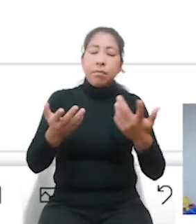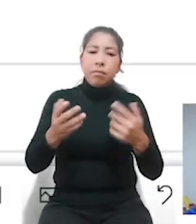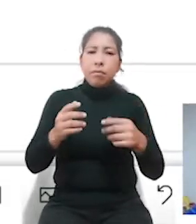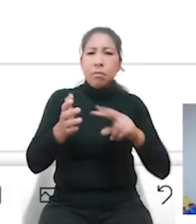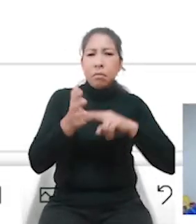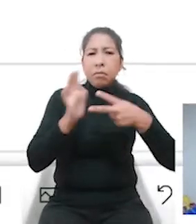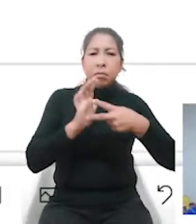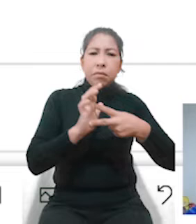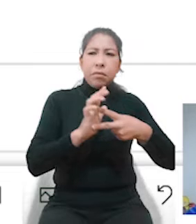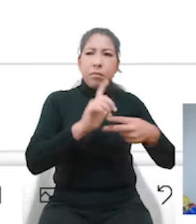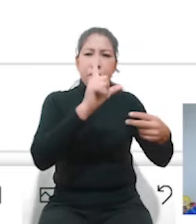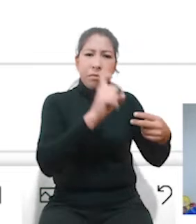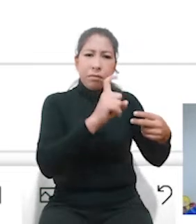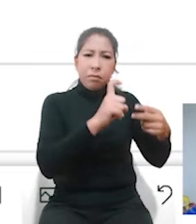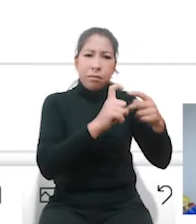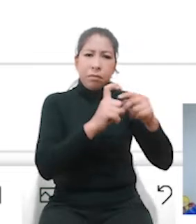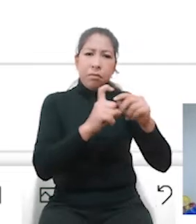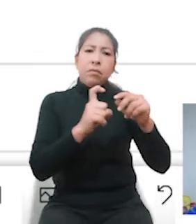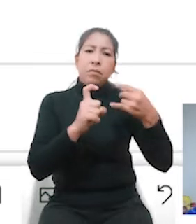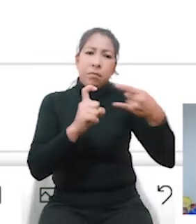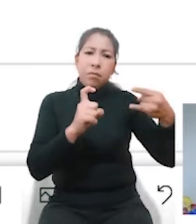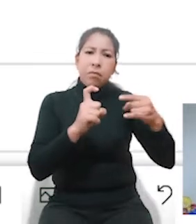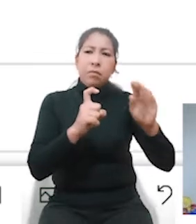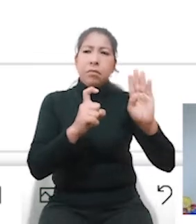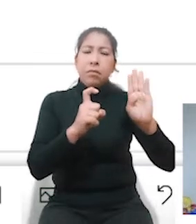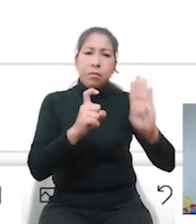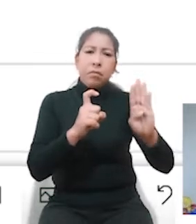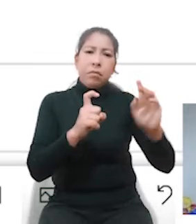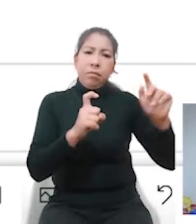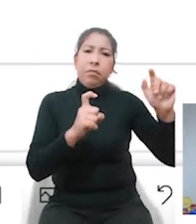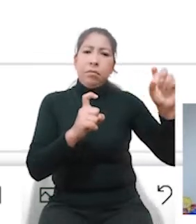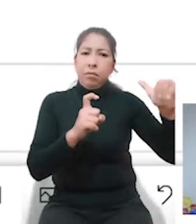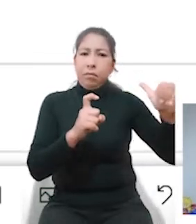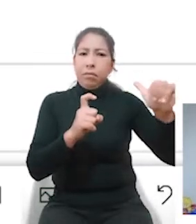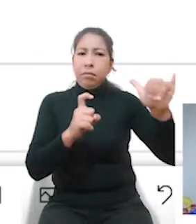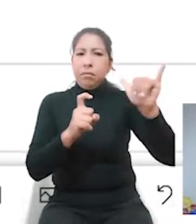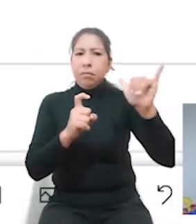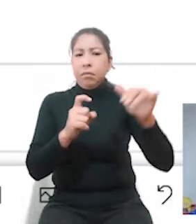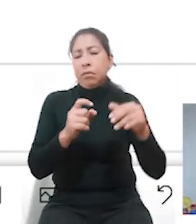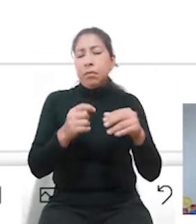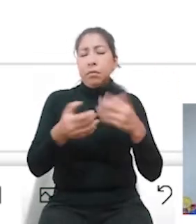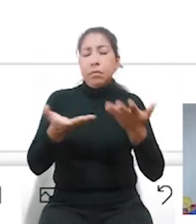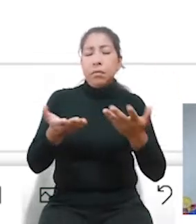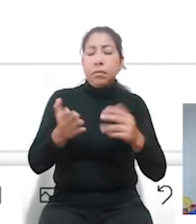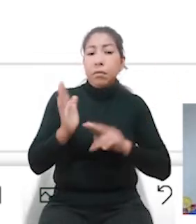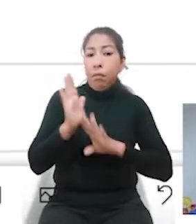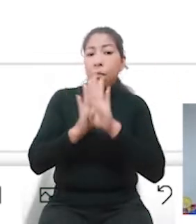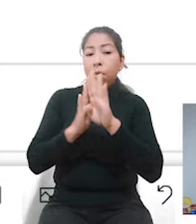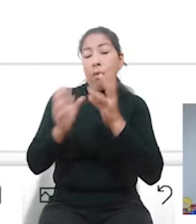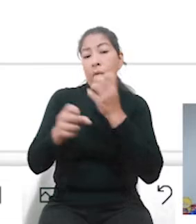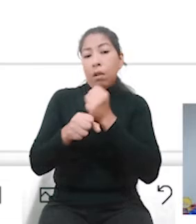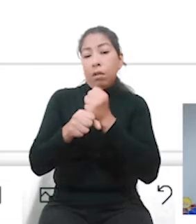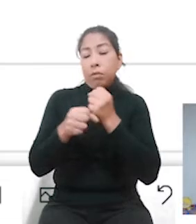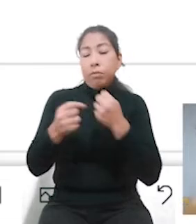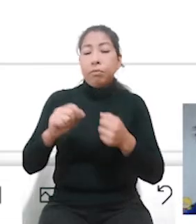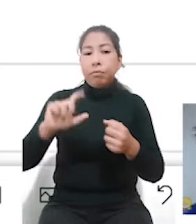x es igual a la base b elevada a su exponente y. En base a esta definición